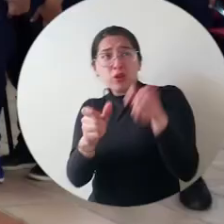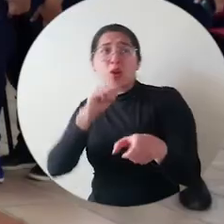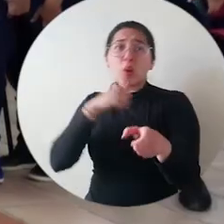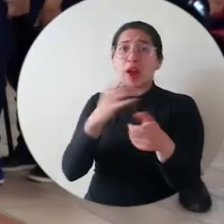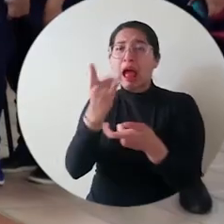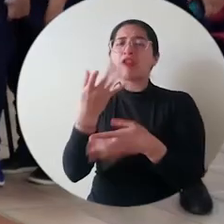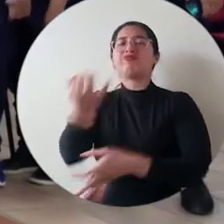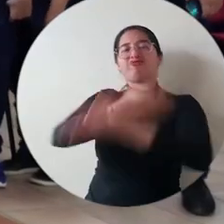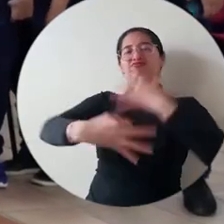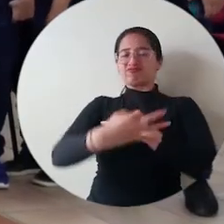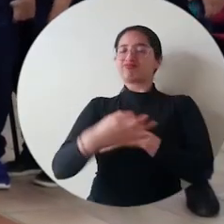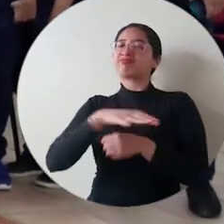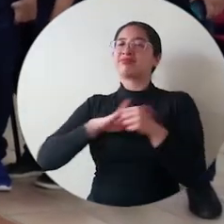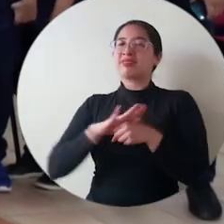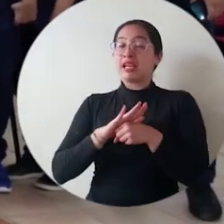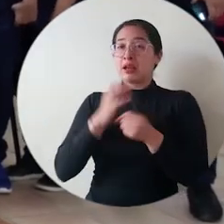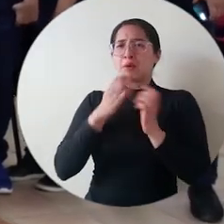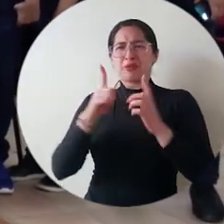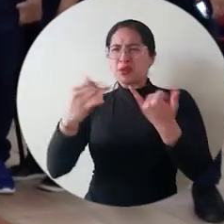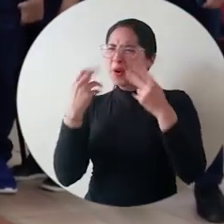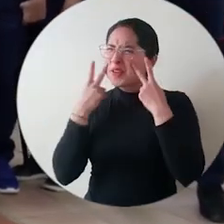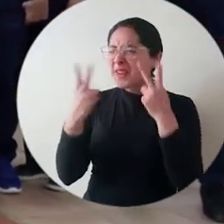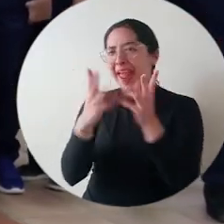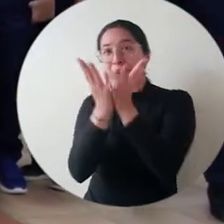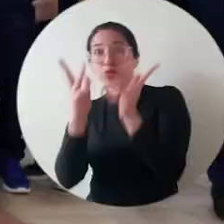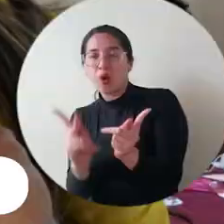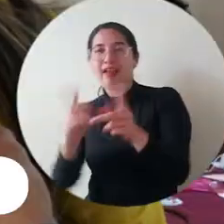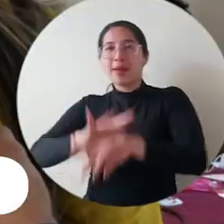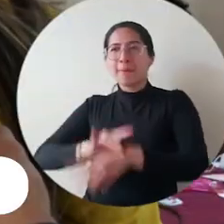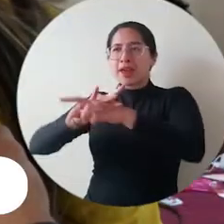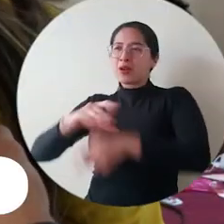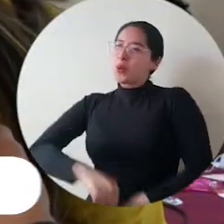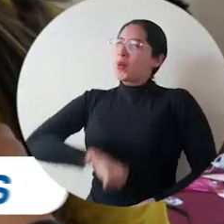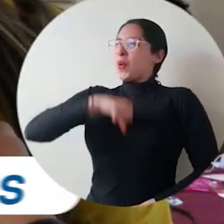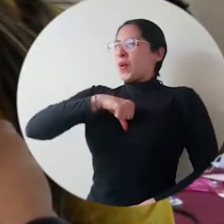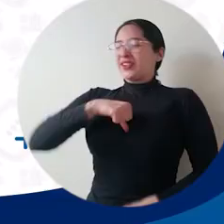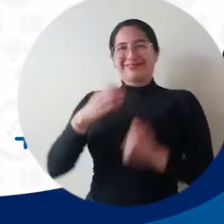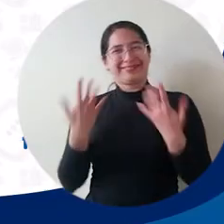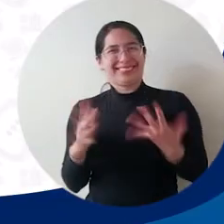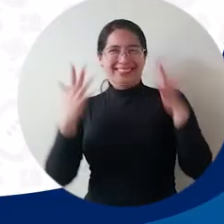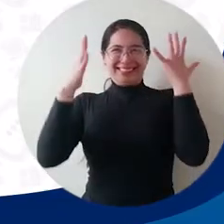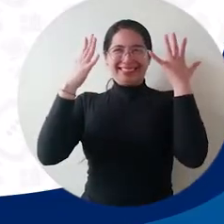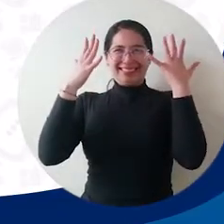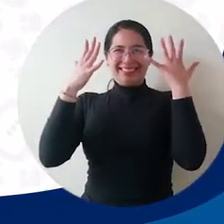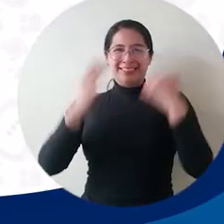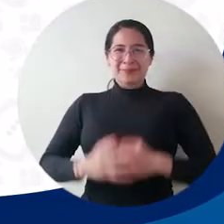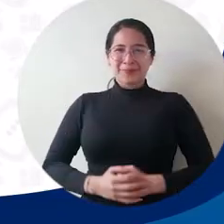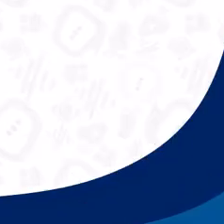empatía. Orgullosa de estos estudiantes de medicina, los felicito.